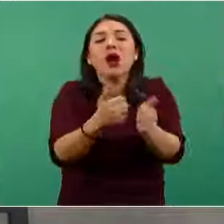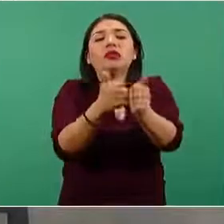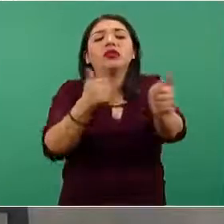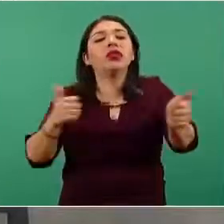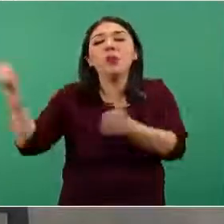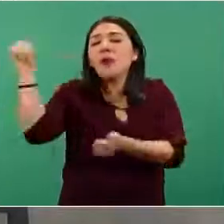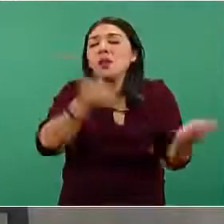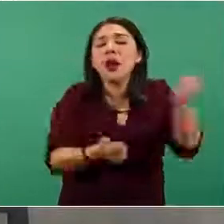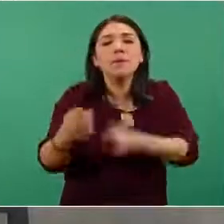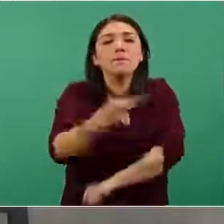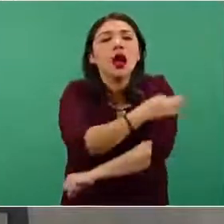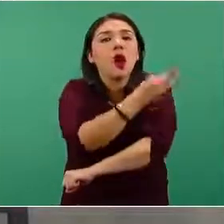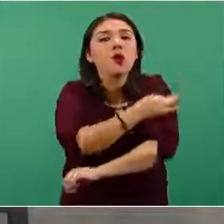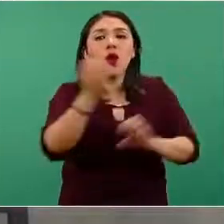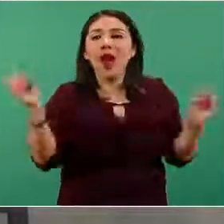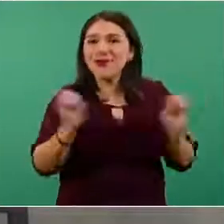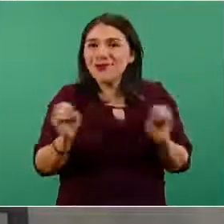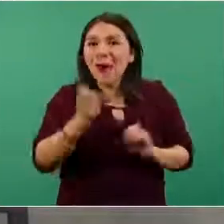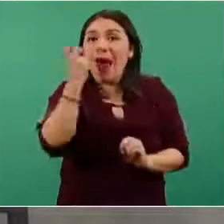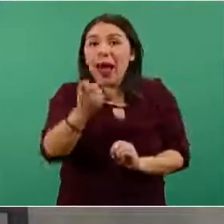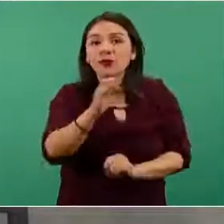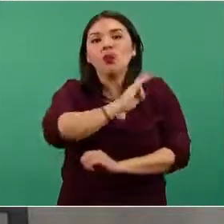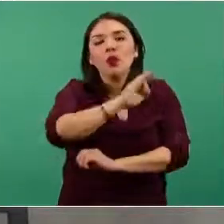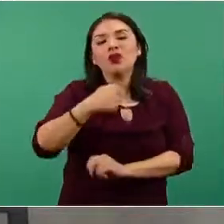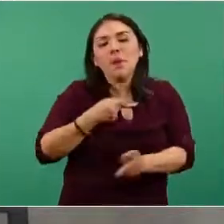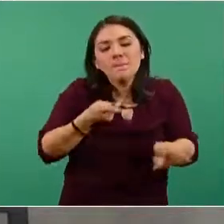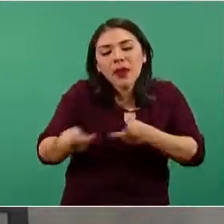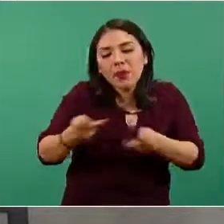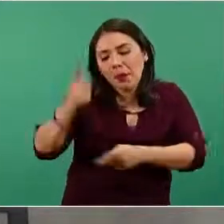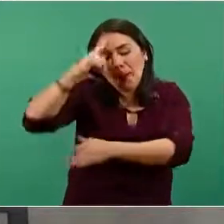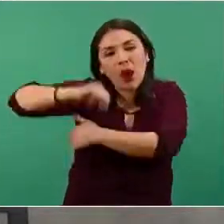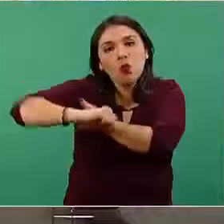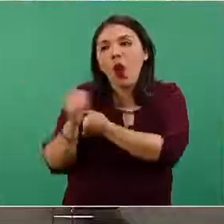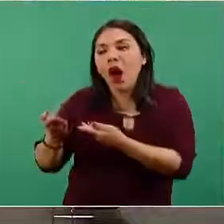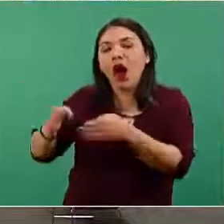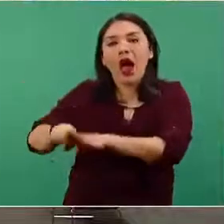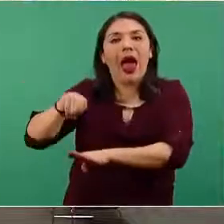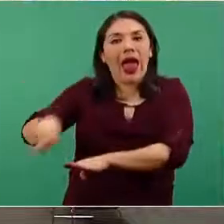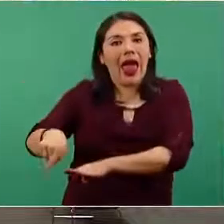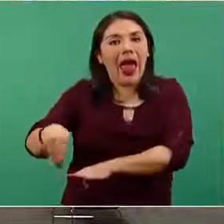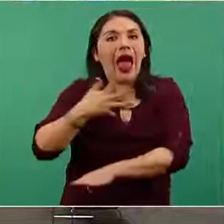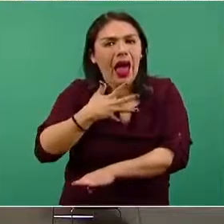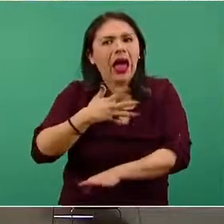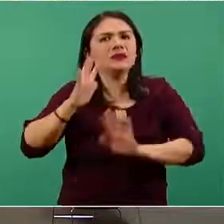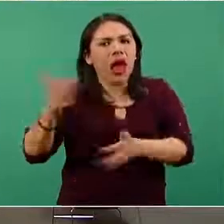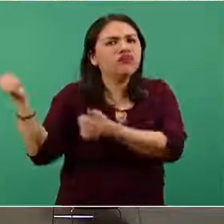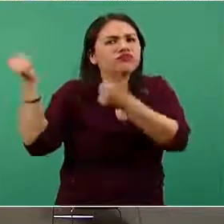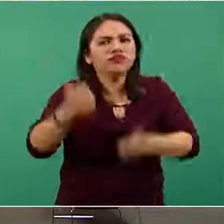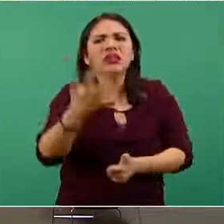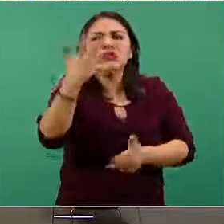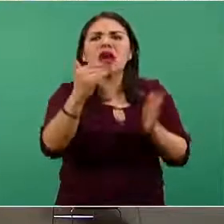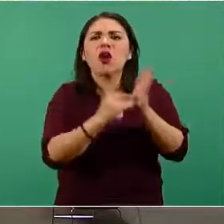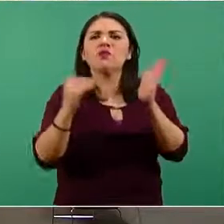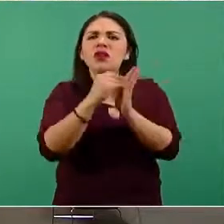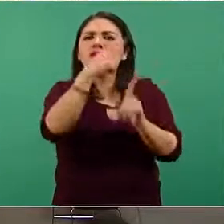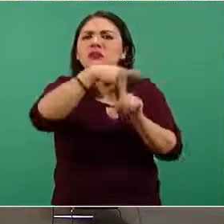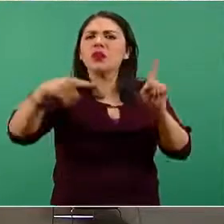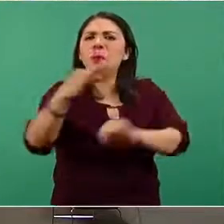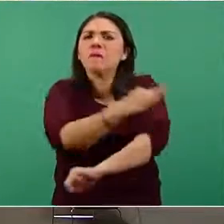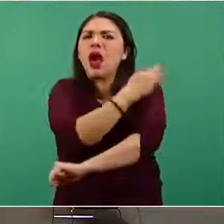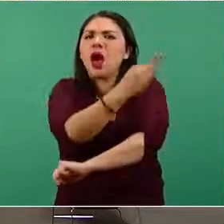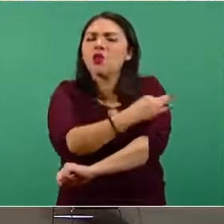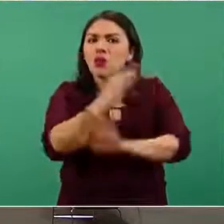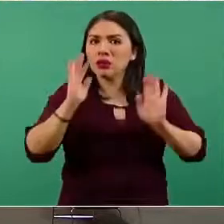de almacenamiento nos permite adecuarnos a este tipo de condiciones. Hemos recibido más de 5,5 millones de